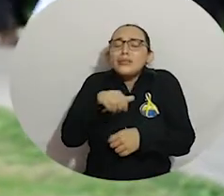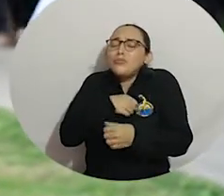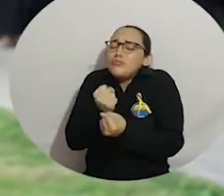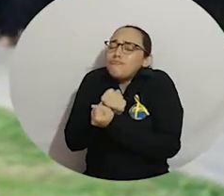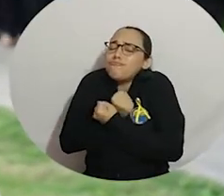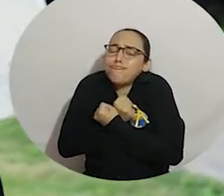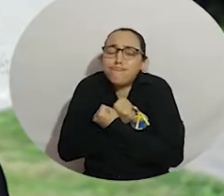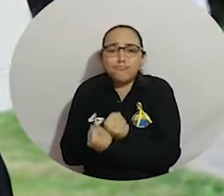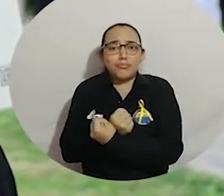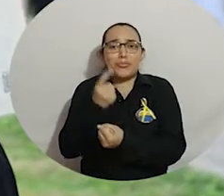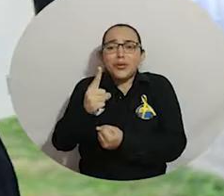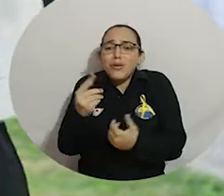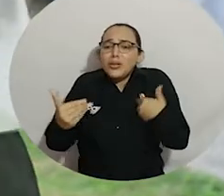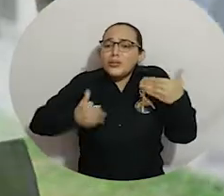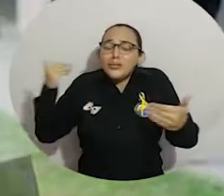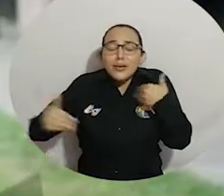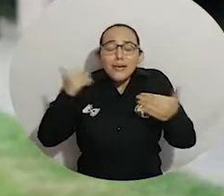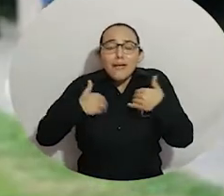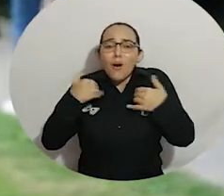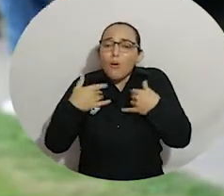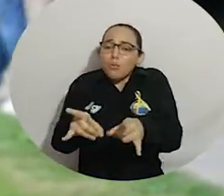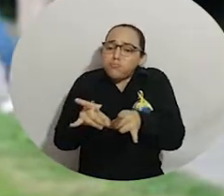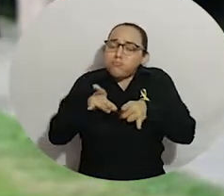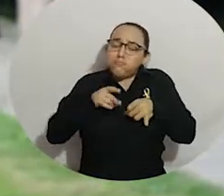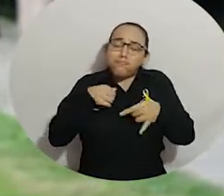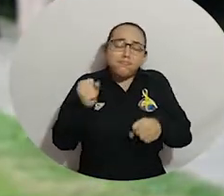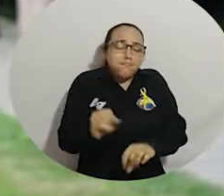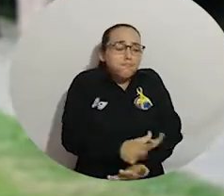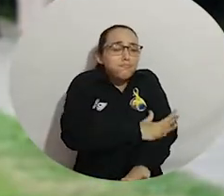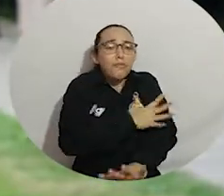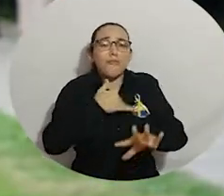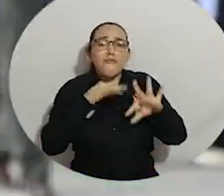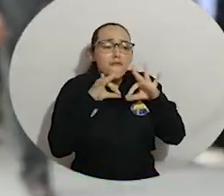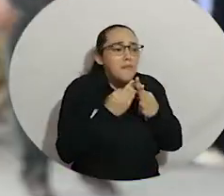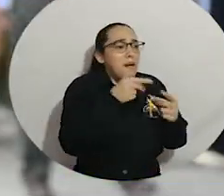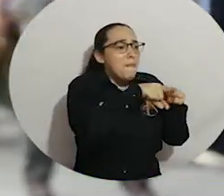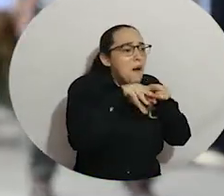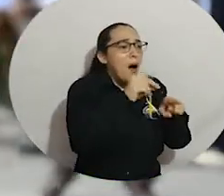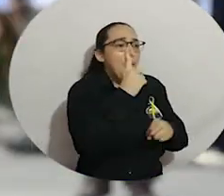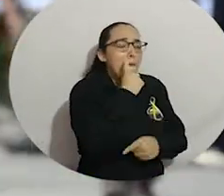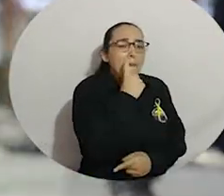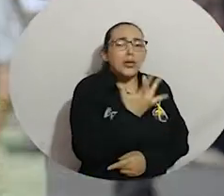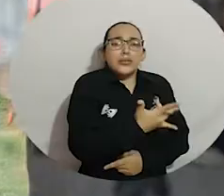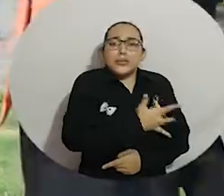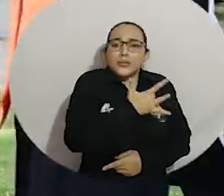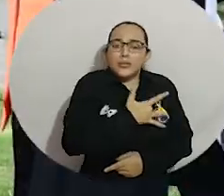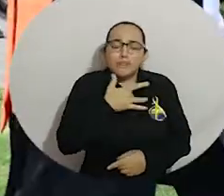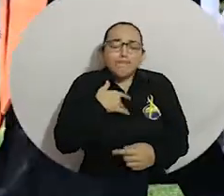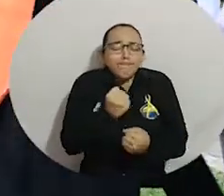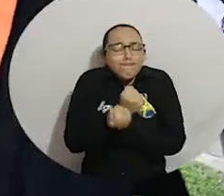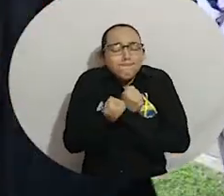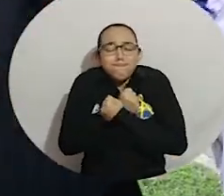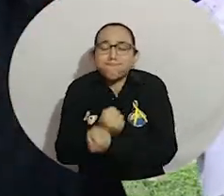Mile, te amo mucho. No sabes la alegría inmensa que me hace sentir en este día, tanto a mí como a tus hermanos y a tu